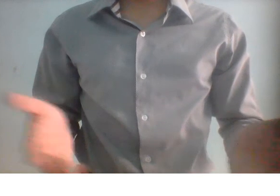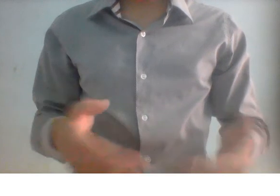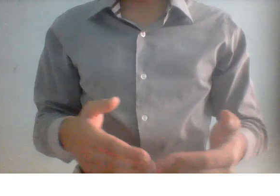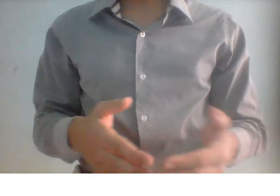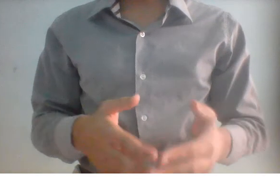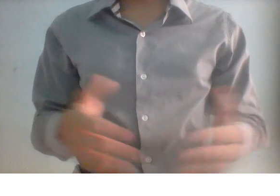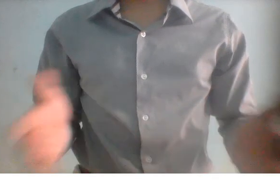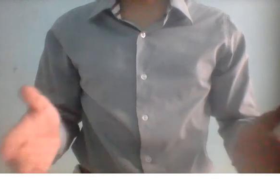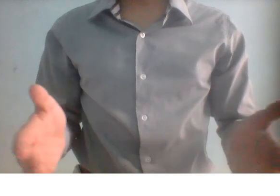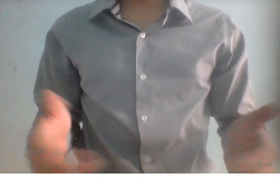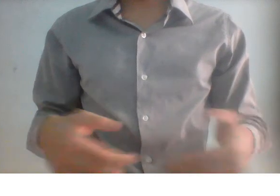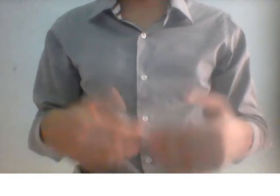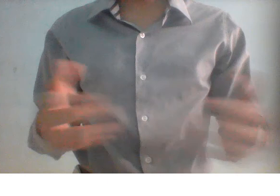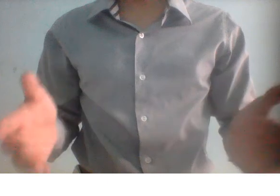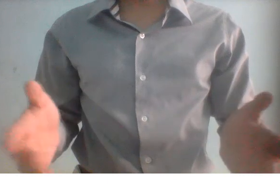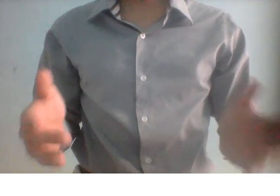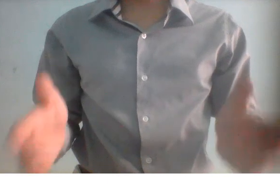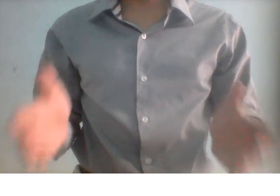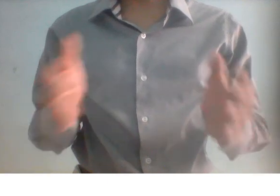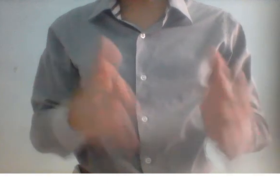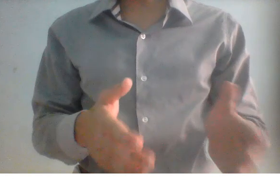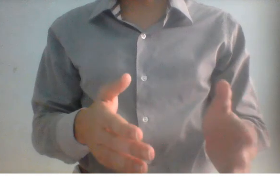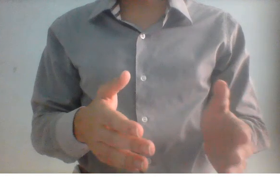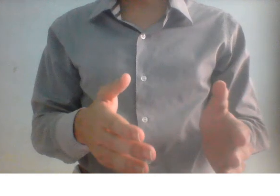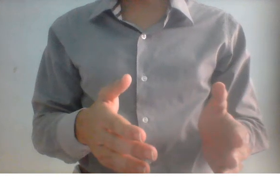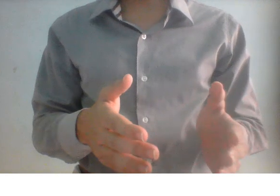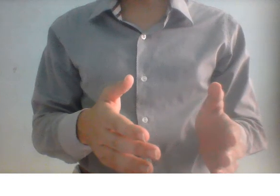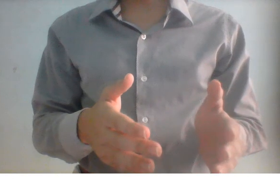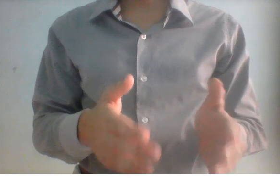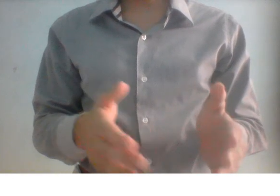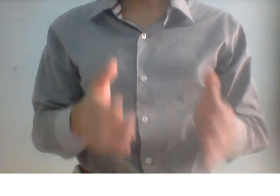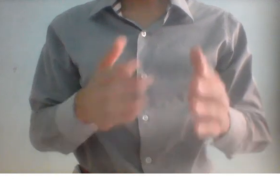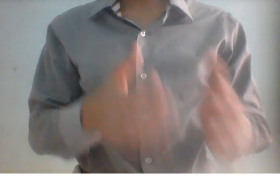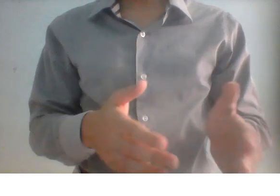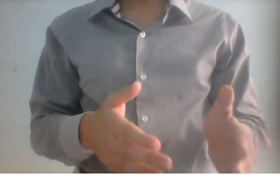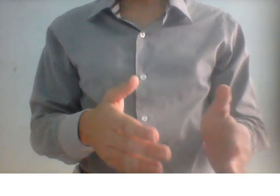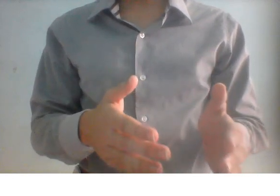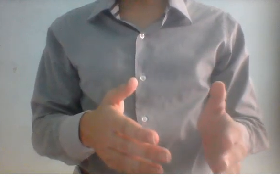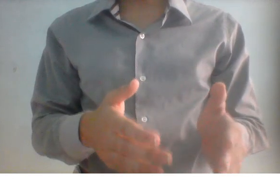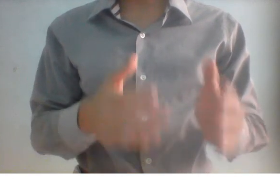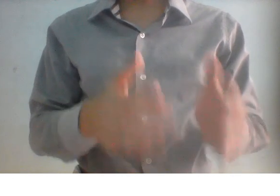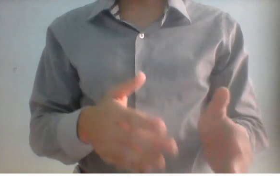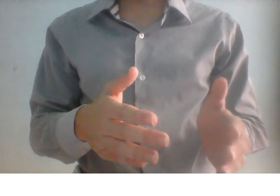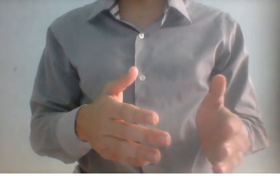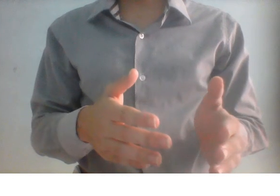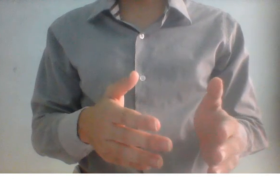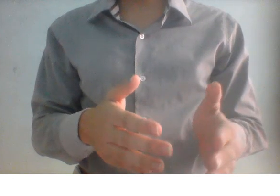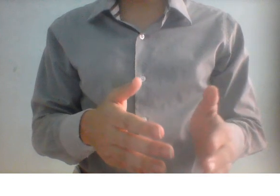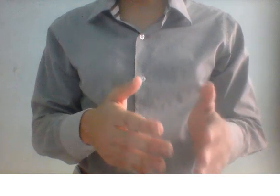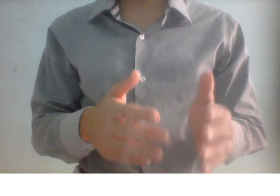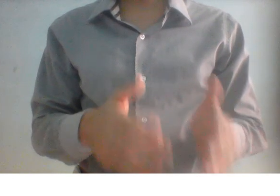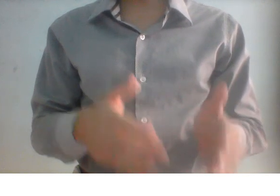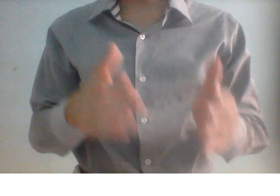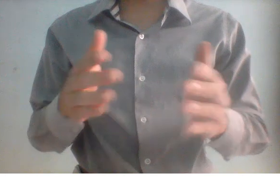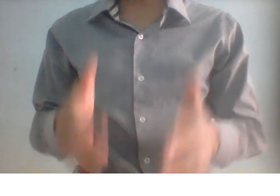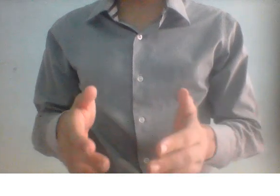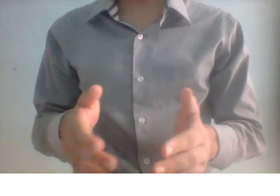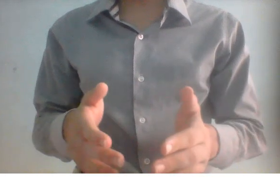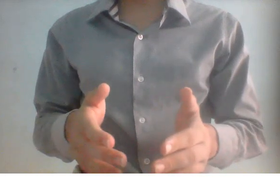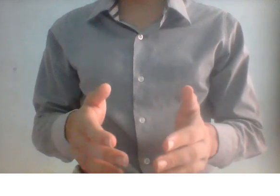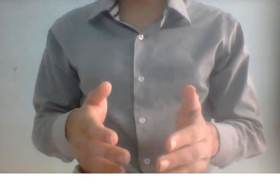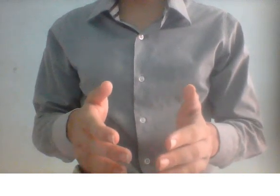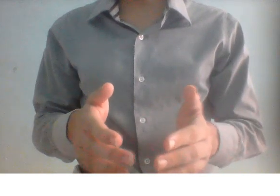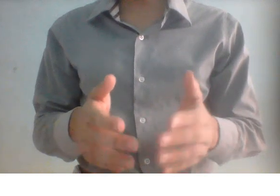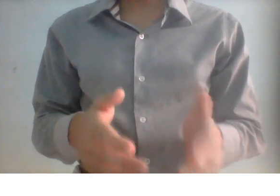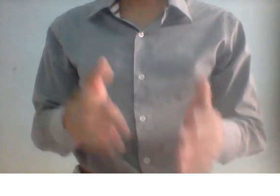quedaría de otra más que dejarlos fuera y a ver qué pasa, porque el tiempo que no van a estar operando no les va a salir. Se tienen que pagar ciertos insumos, se tienen que